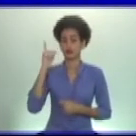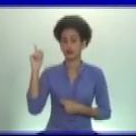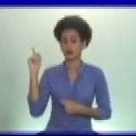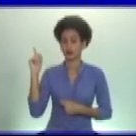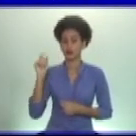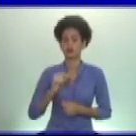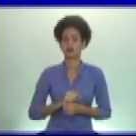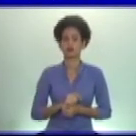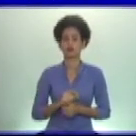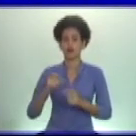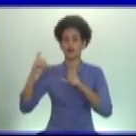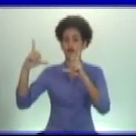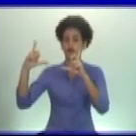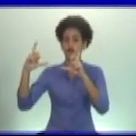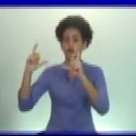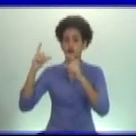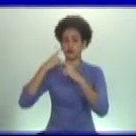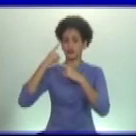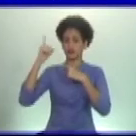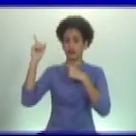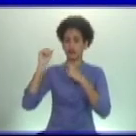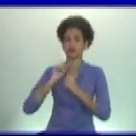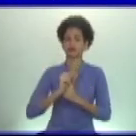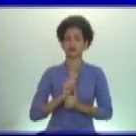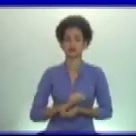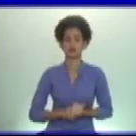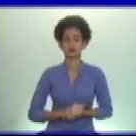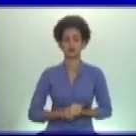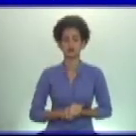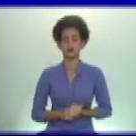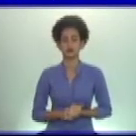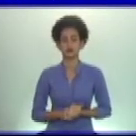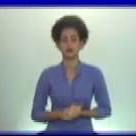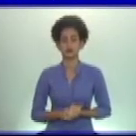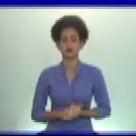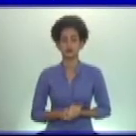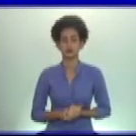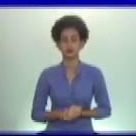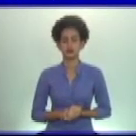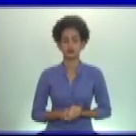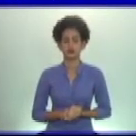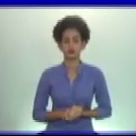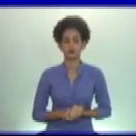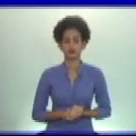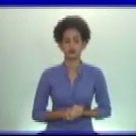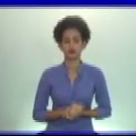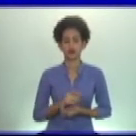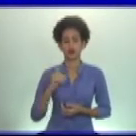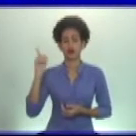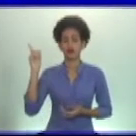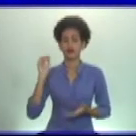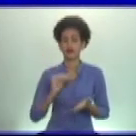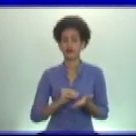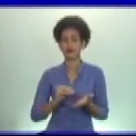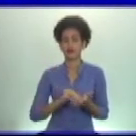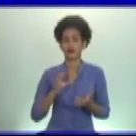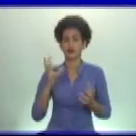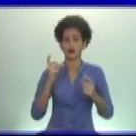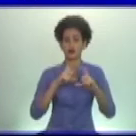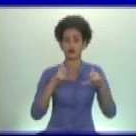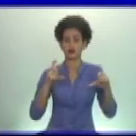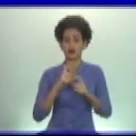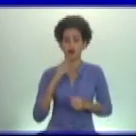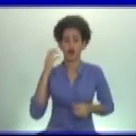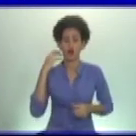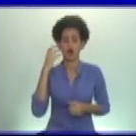de contagiados X se puede expresar por una función de ecuación. Ahí está puesta la ecuación, donde K es mayor